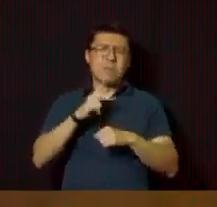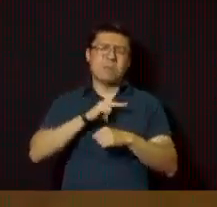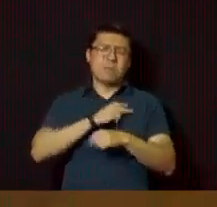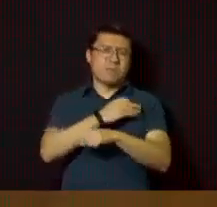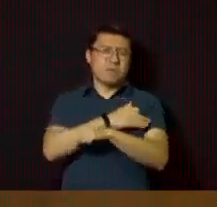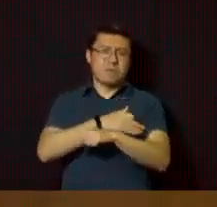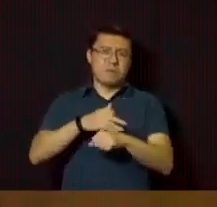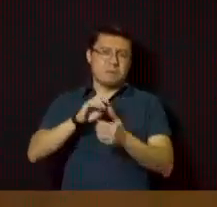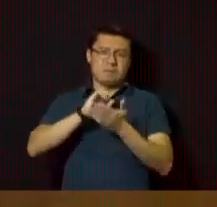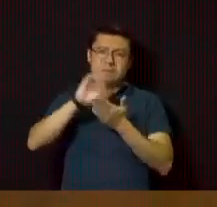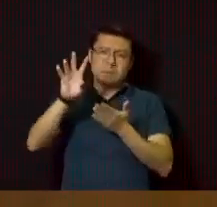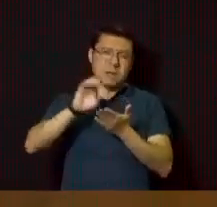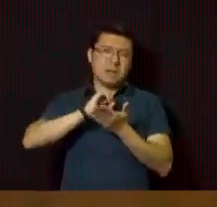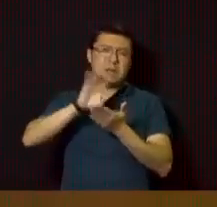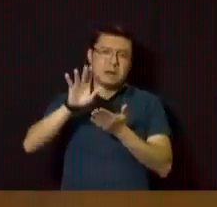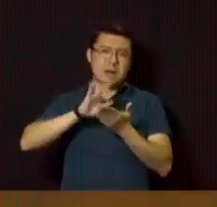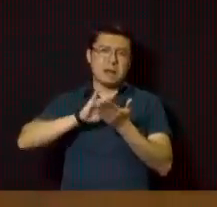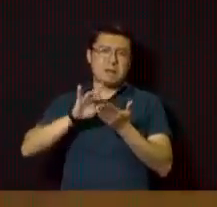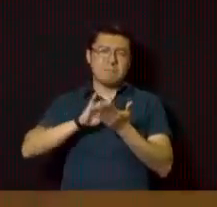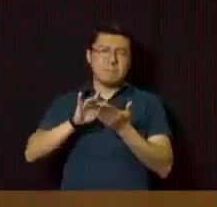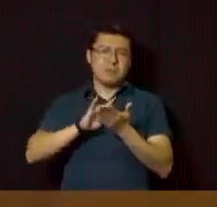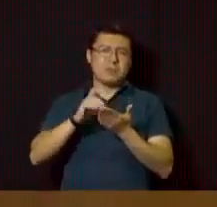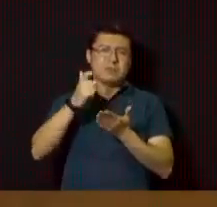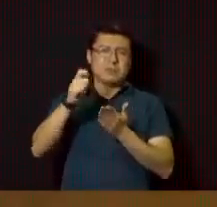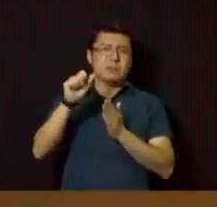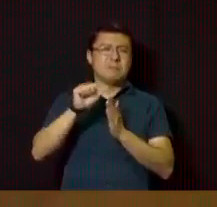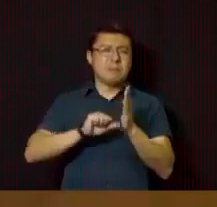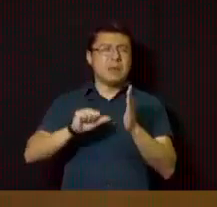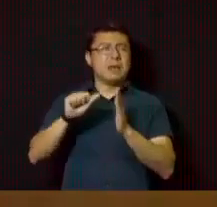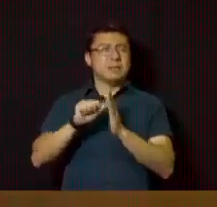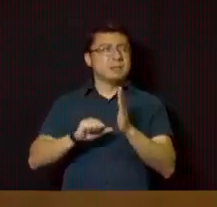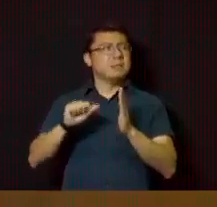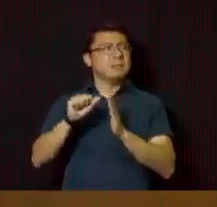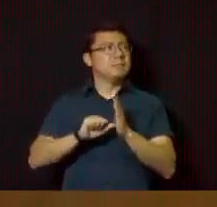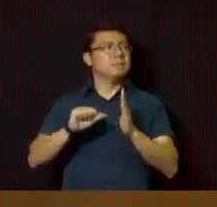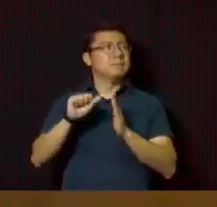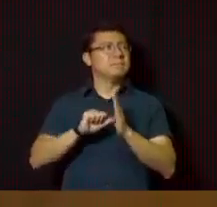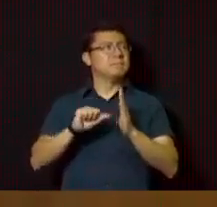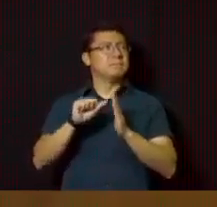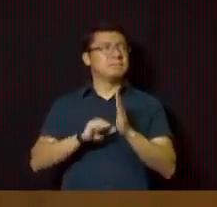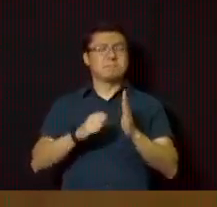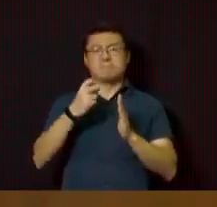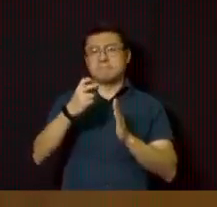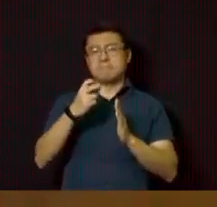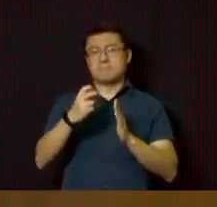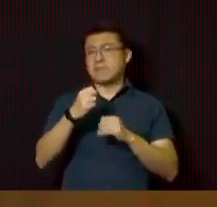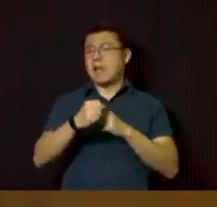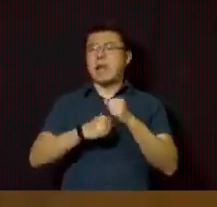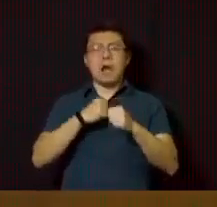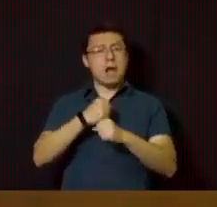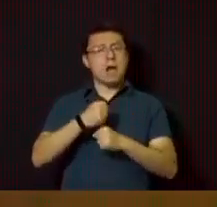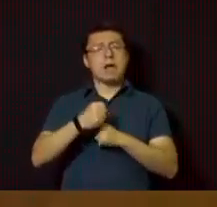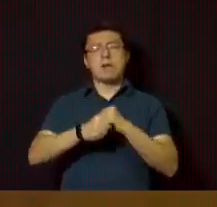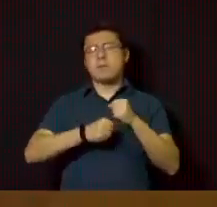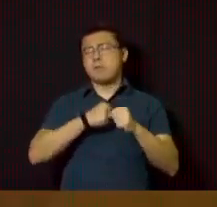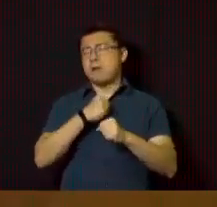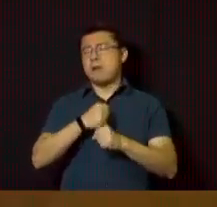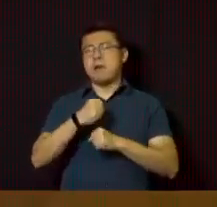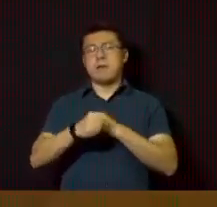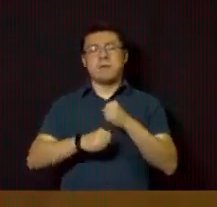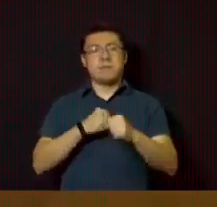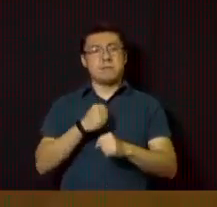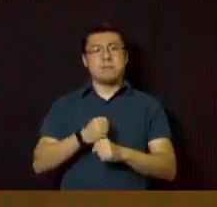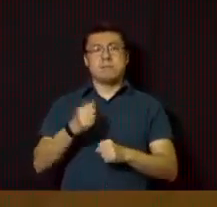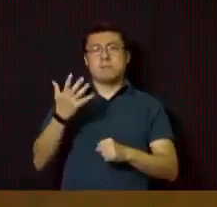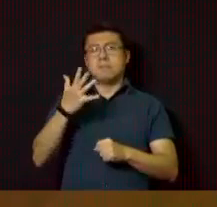Y bueno, así mes tras mes, ¿no? Mes tras mes iba pasando y año tras año, ya iban como 10